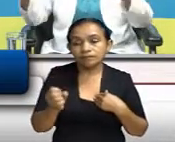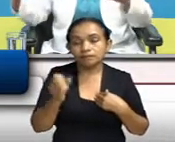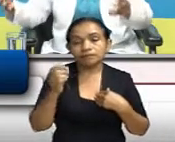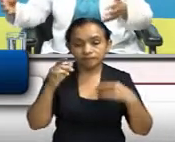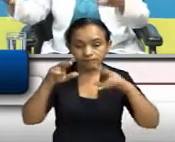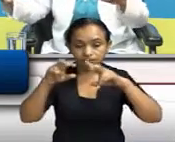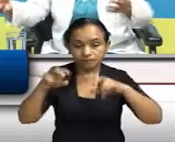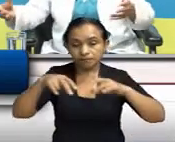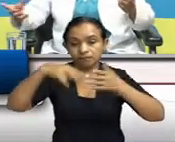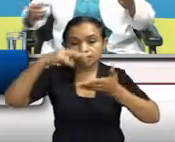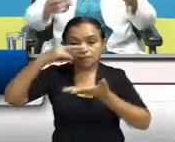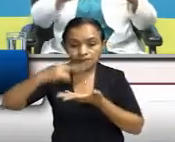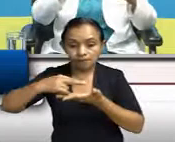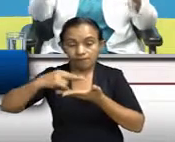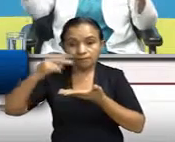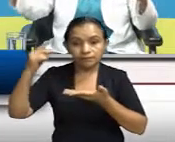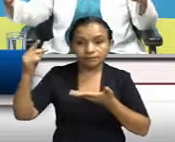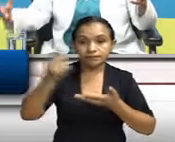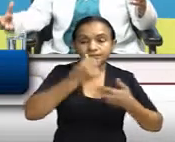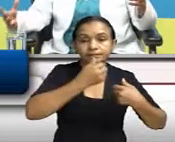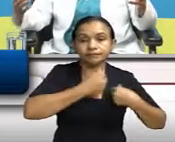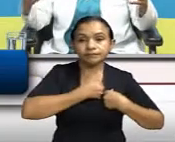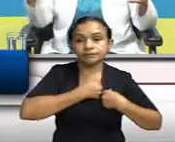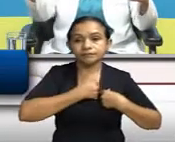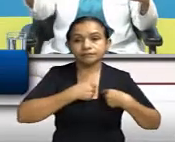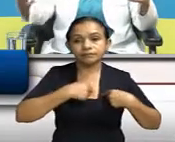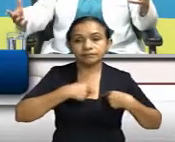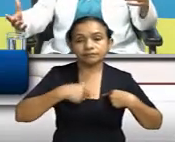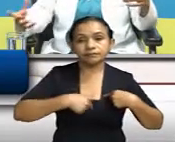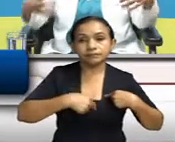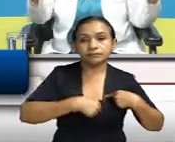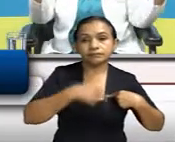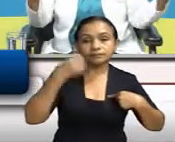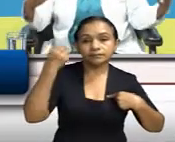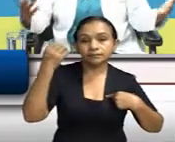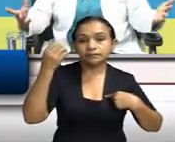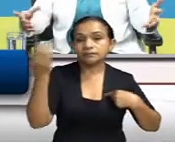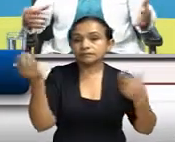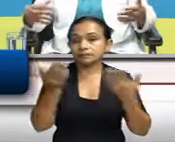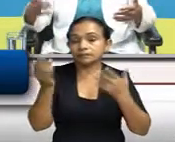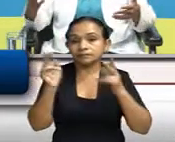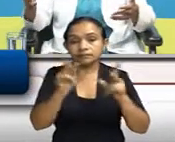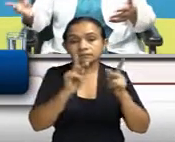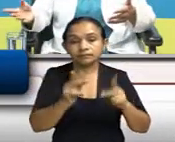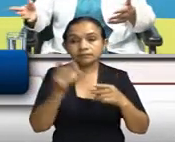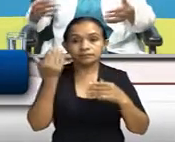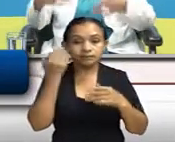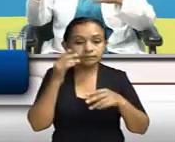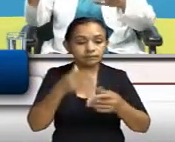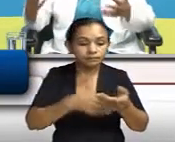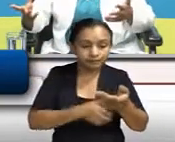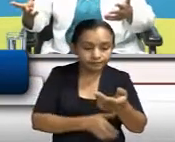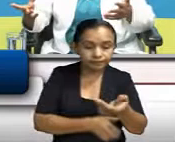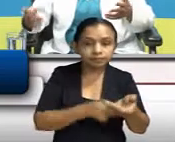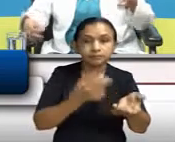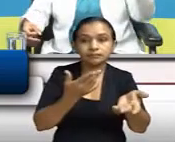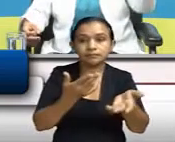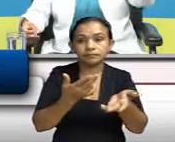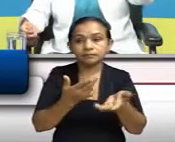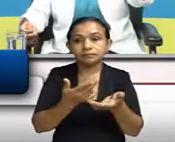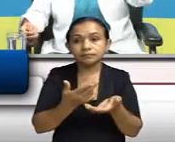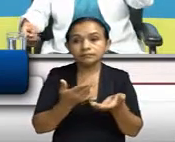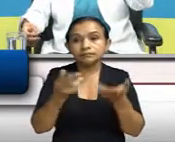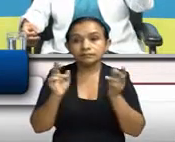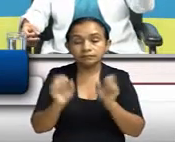revisarlo, acostarlo, ir a una emergencia, hacer un electrocardiograma, verificar el dolor, ver el estado clínico, cómo está la presión, cómo está el estado general. Y